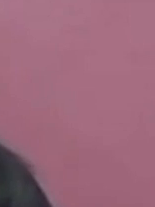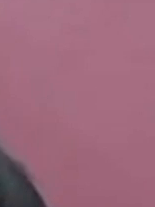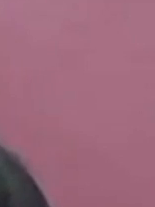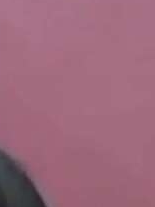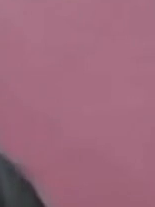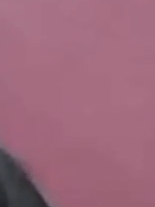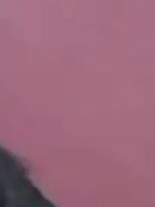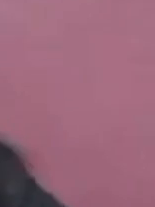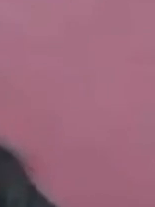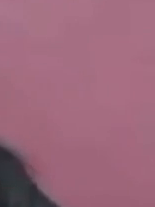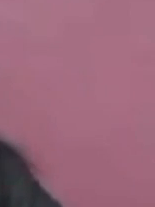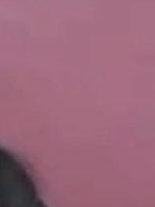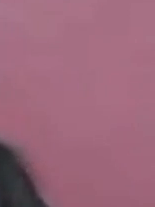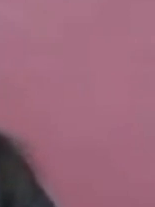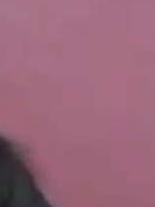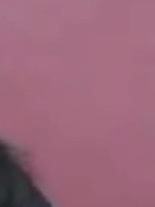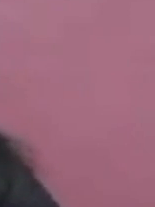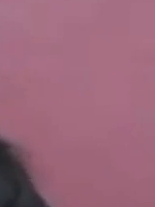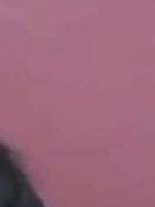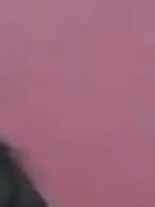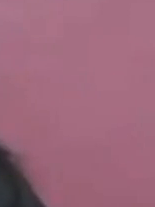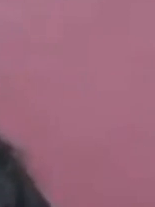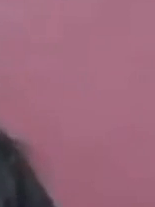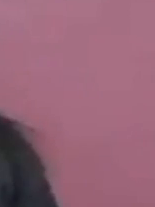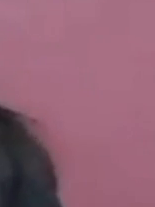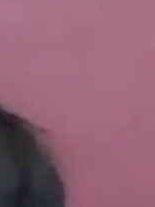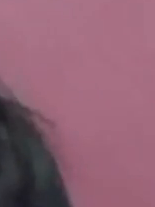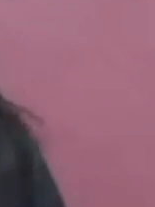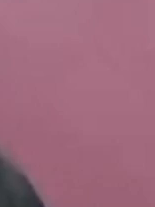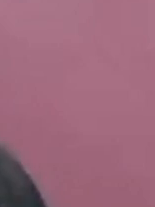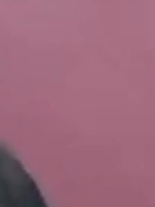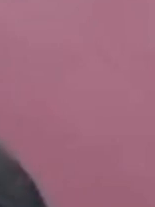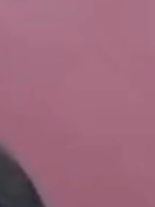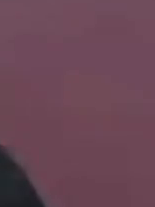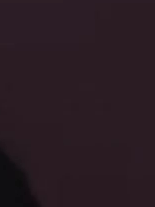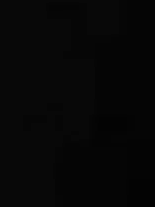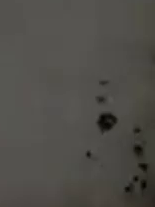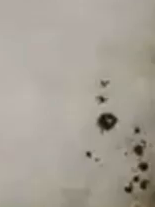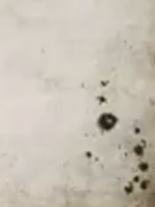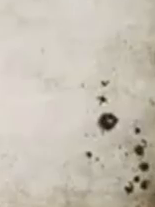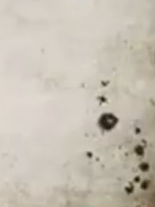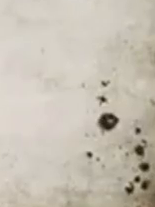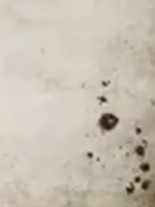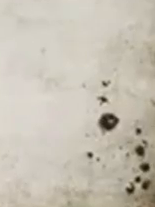va a ser en grandes industrias, cuando hay muchas maneras de hacer cine. Y pues eso sería todo.